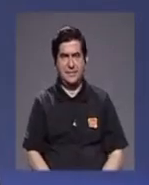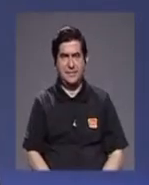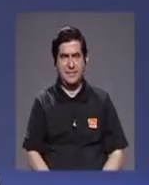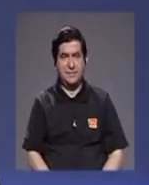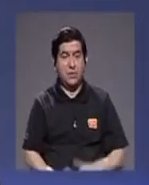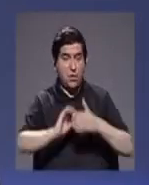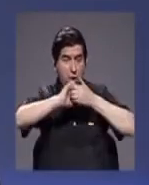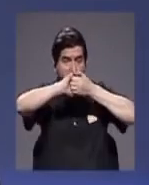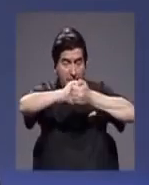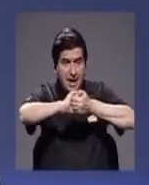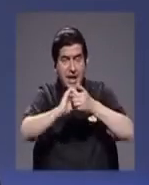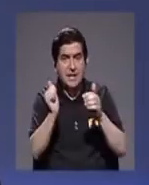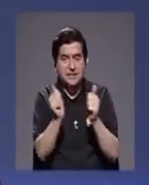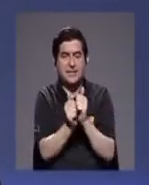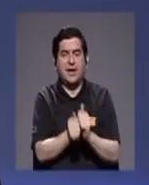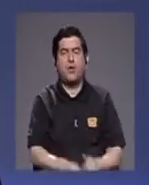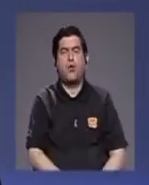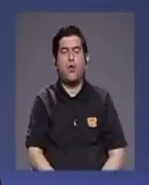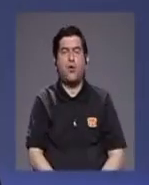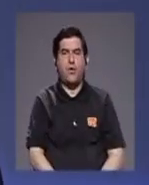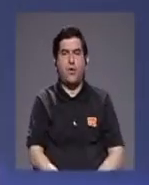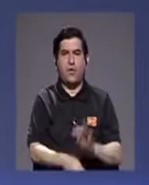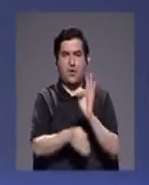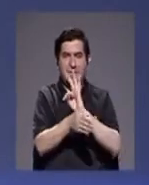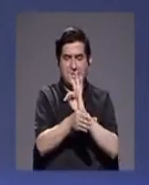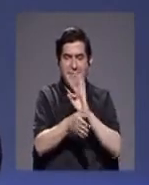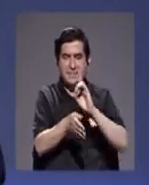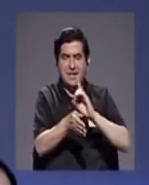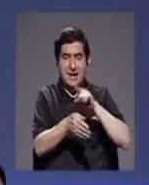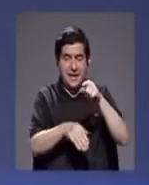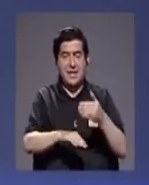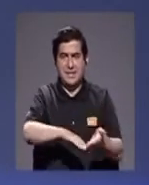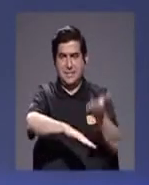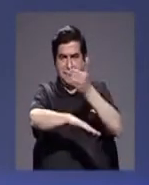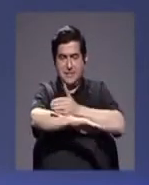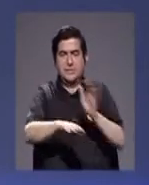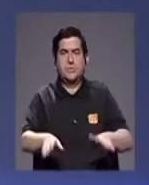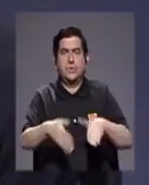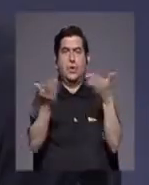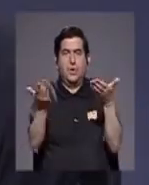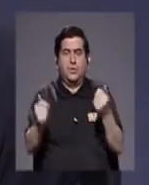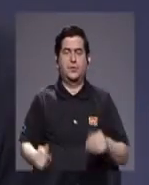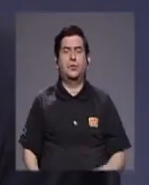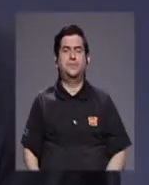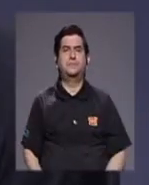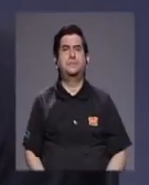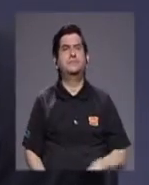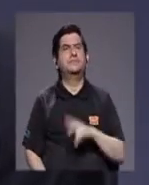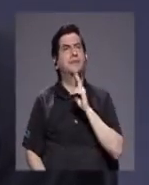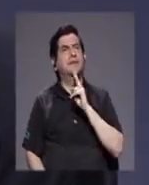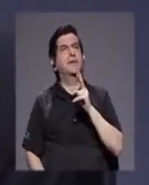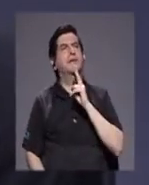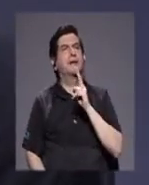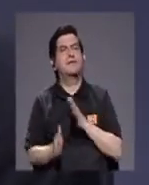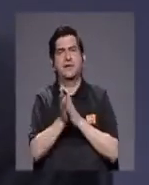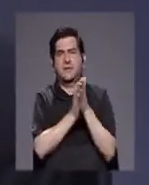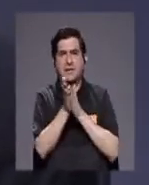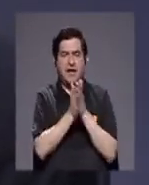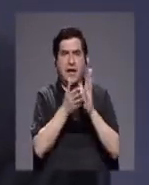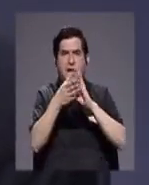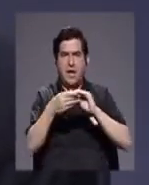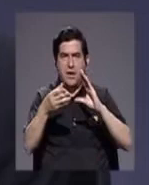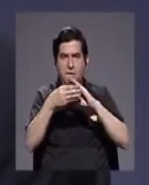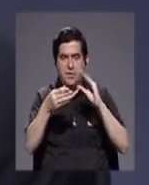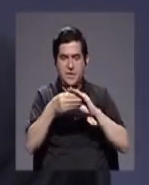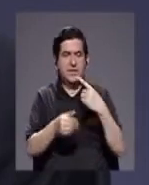en alianza con telemedicina este paso adelante. Bueno, la verdad que, aprovechando los comentarios